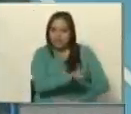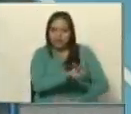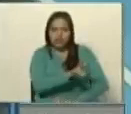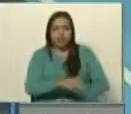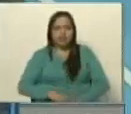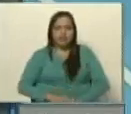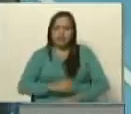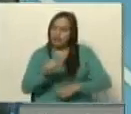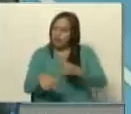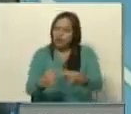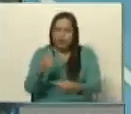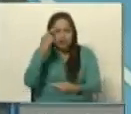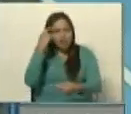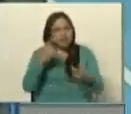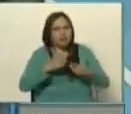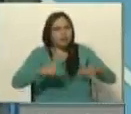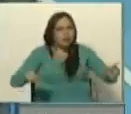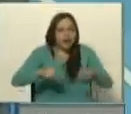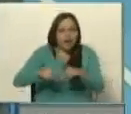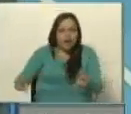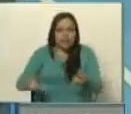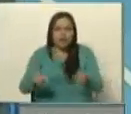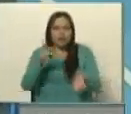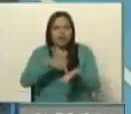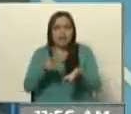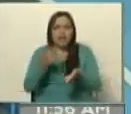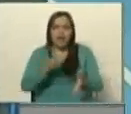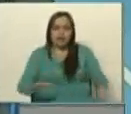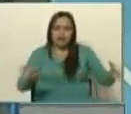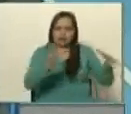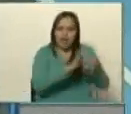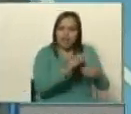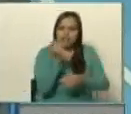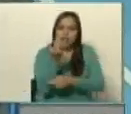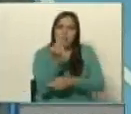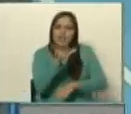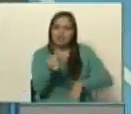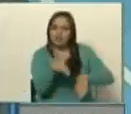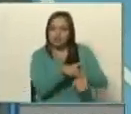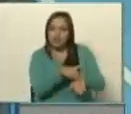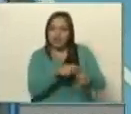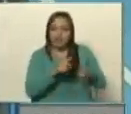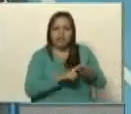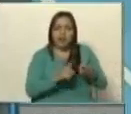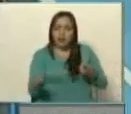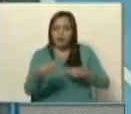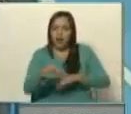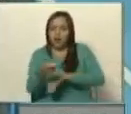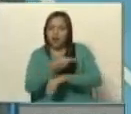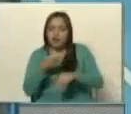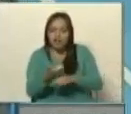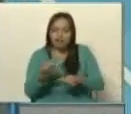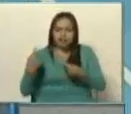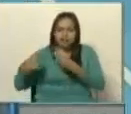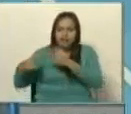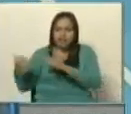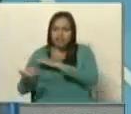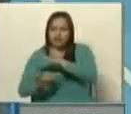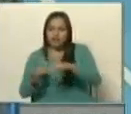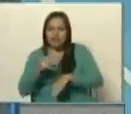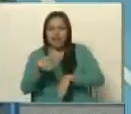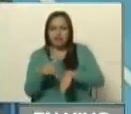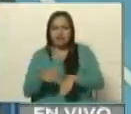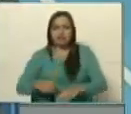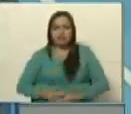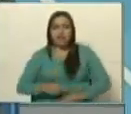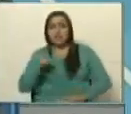la praxis democrática en la cual articula la Asamblea Nacional, las instancias y el gobierno, el Ejecutivo de Gobierno Nacional, pero